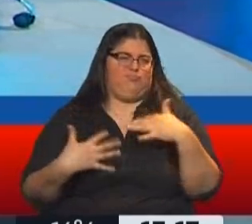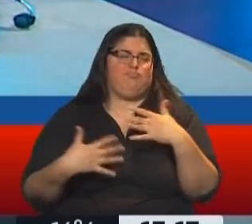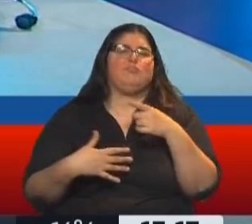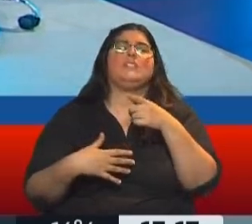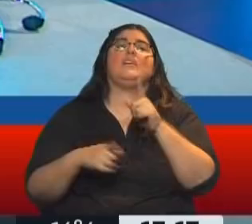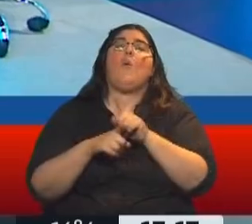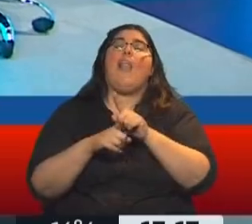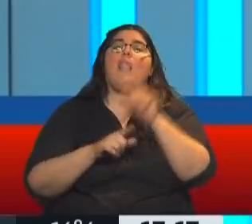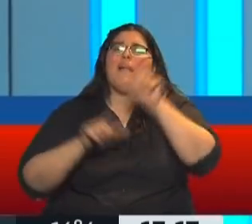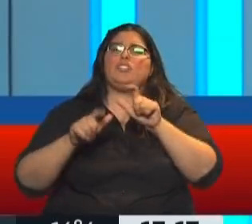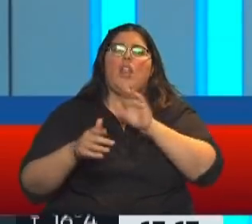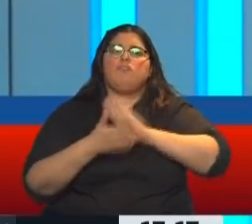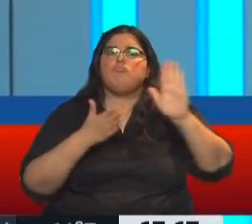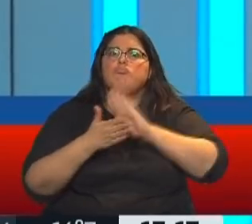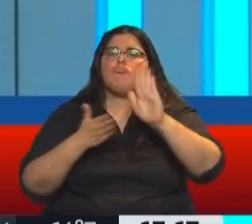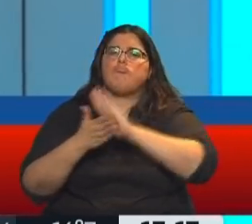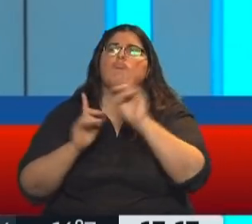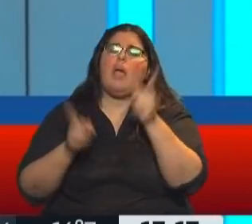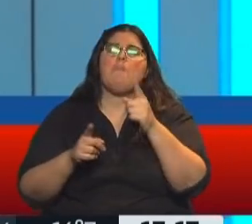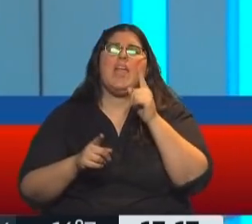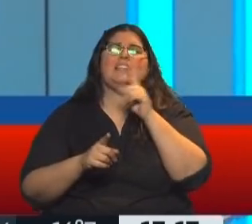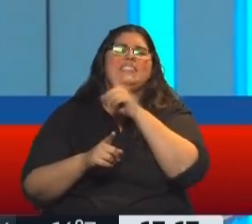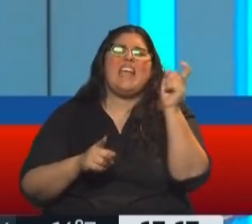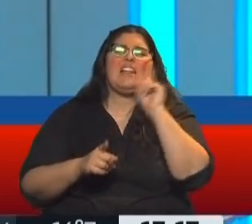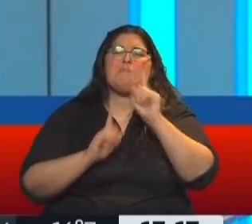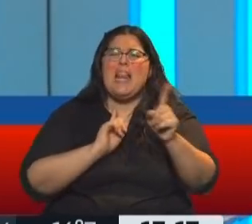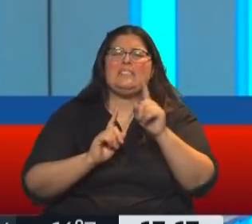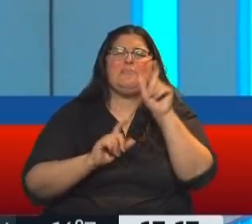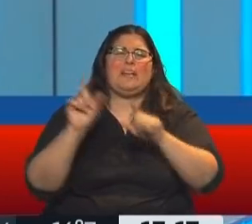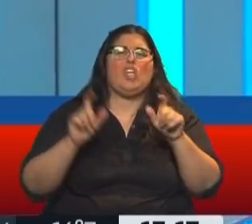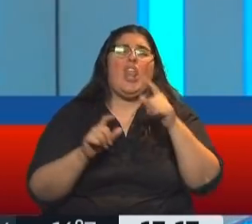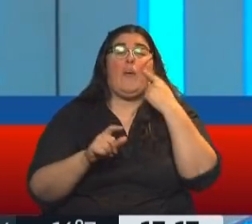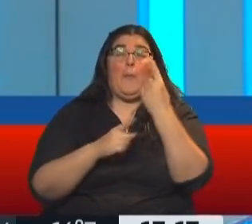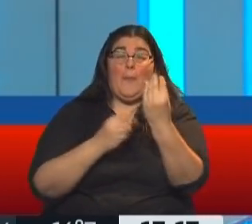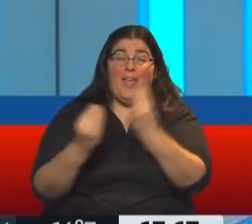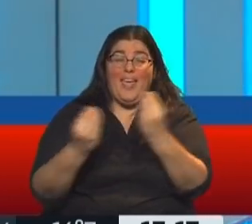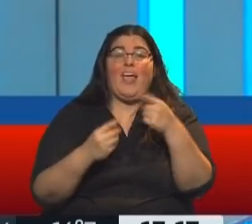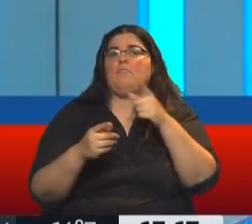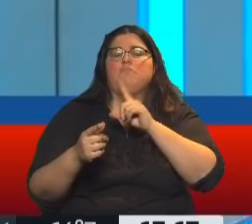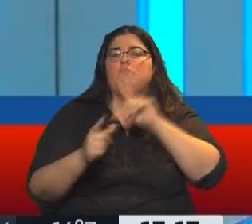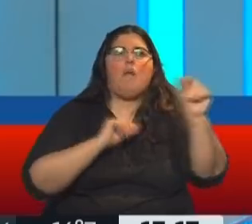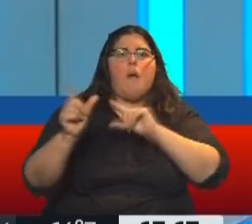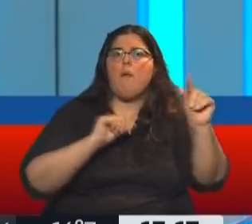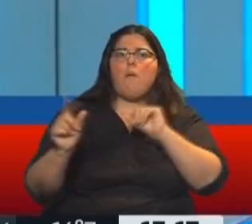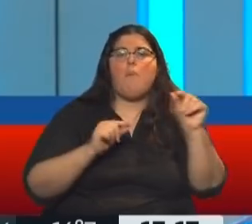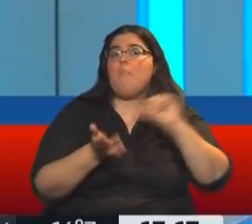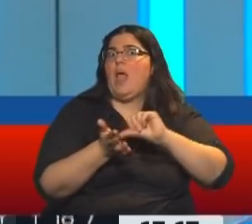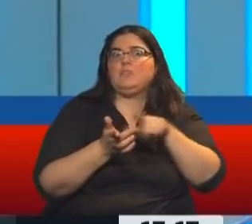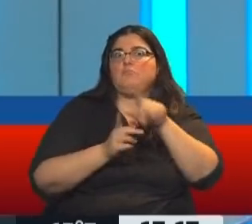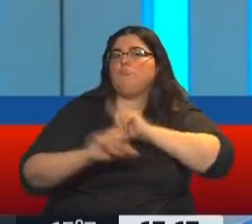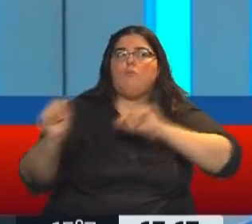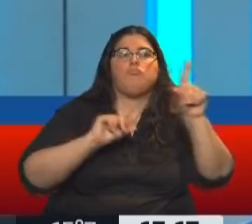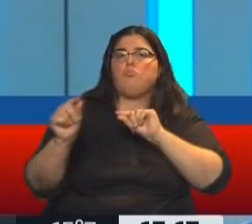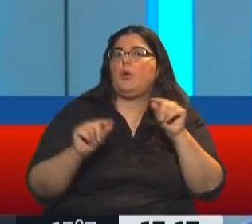crisis migratoria importantísima de cientos de miles de afganos que se están retirando del país justamente